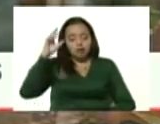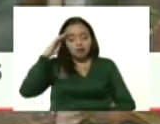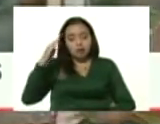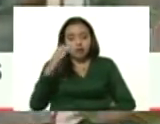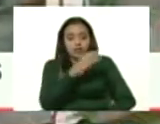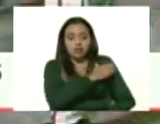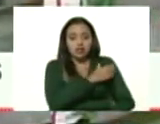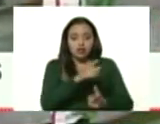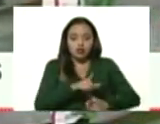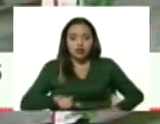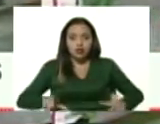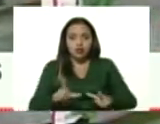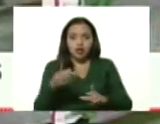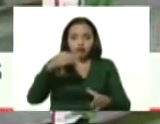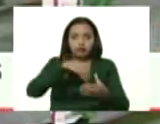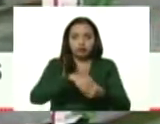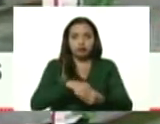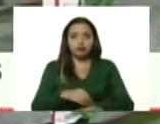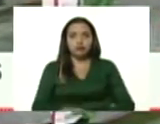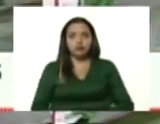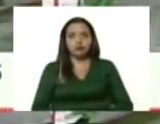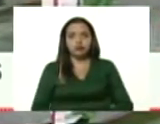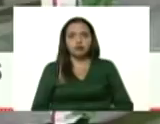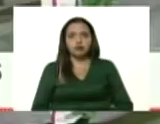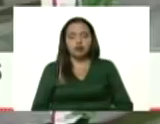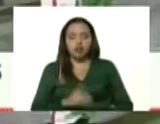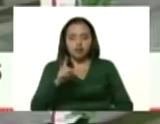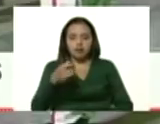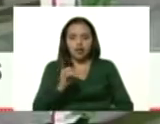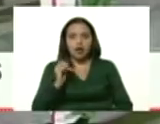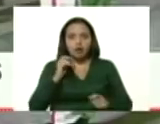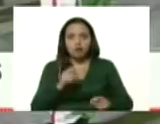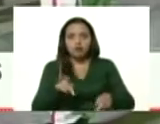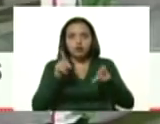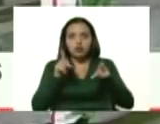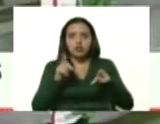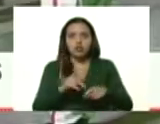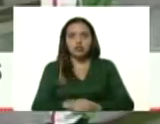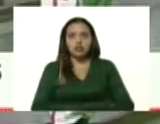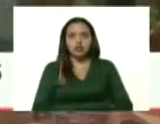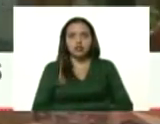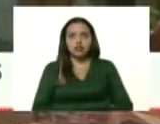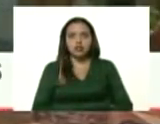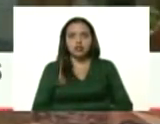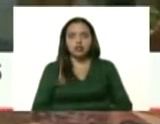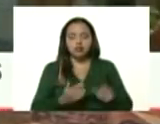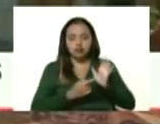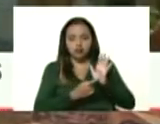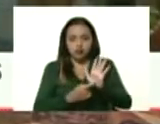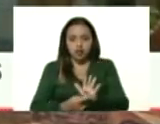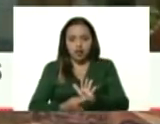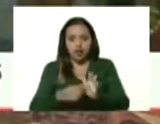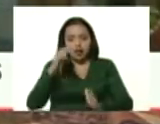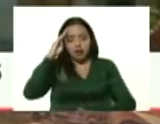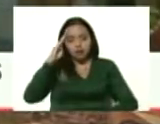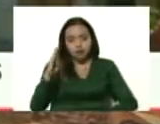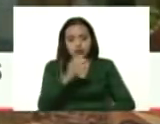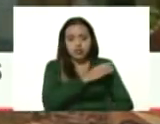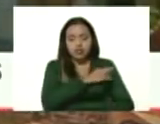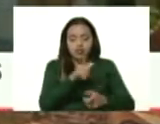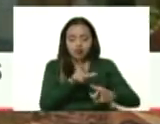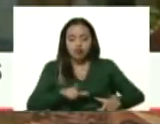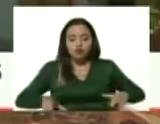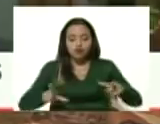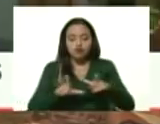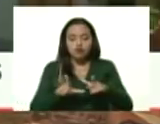Eso es importante destacarlo. Aprovecho esta oportunidad para destacar que la milicia bolivariana es un espacio para la